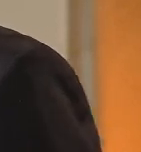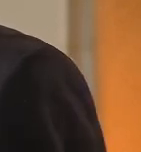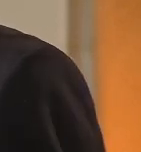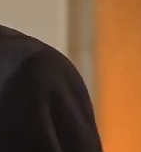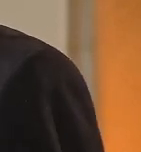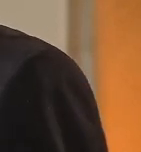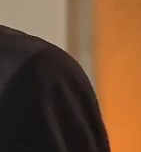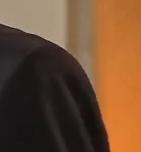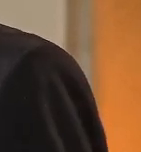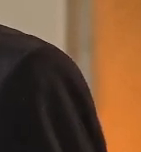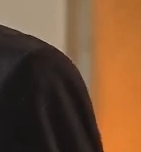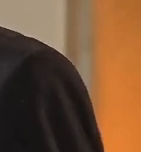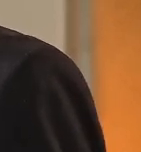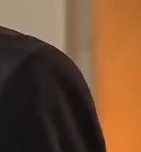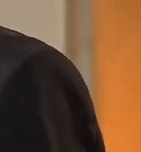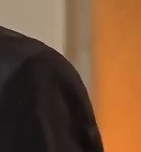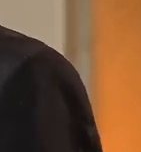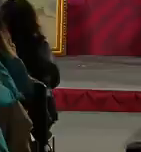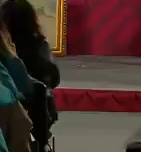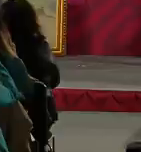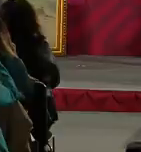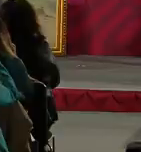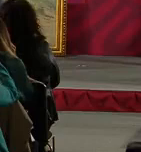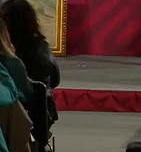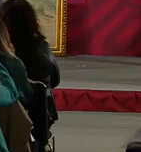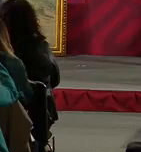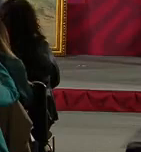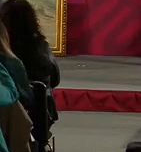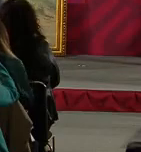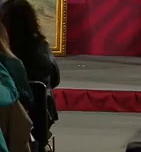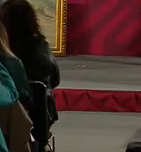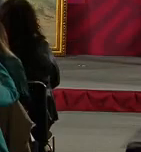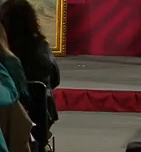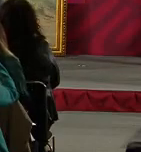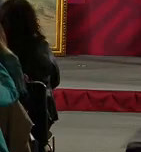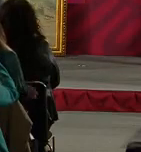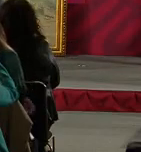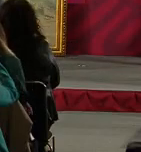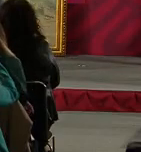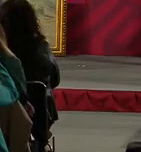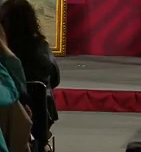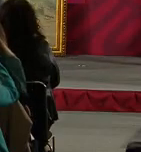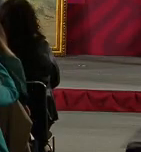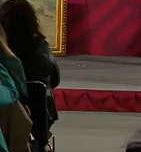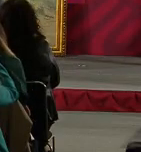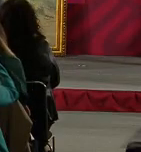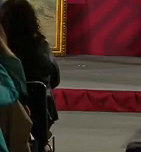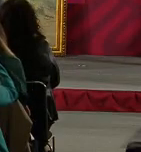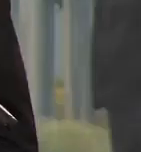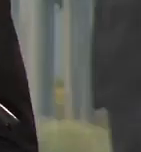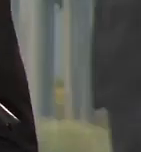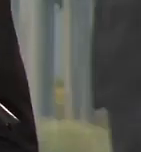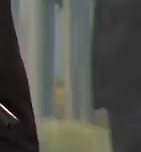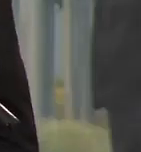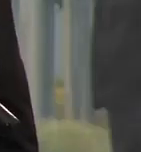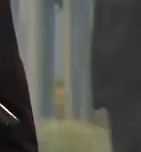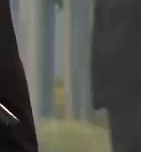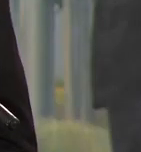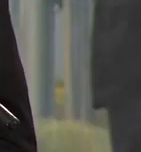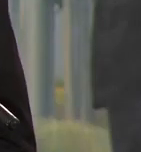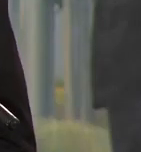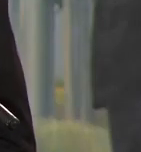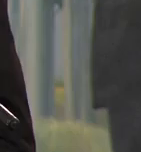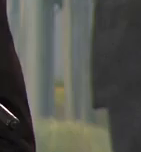26 de julio es un día importante. El día del heroísmo del pueblo de Cuba. El primer acto